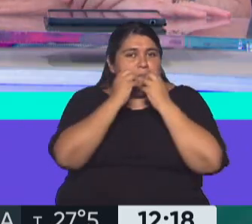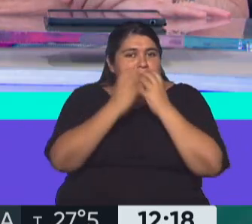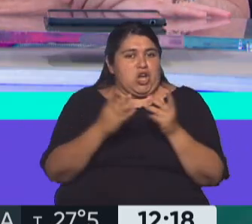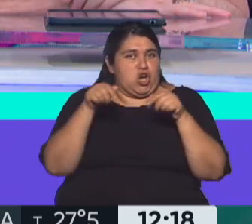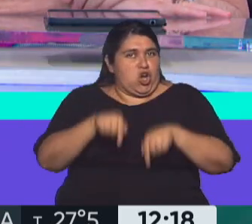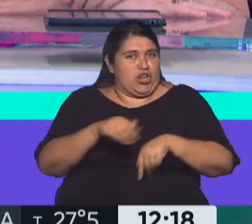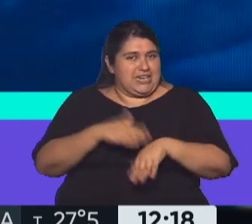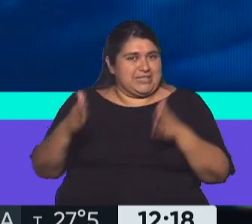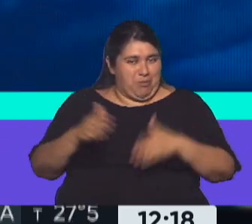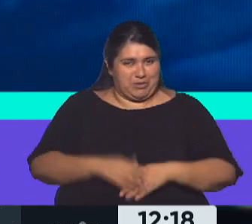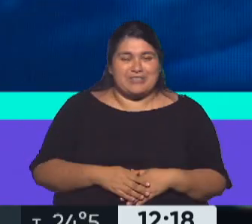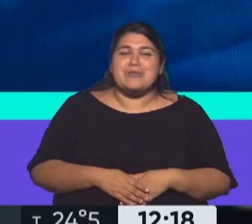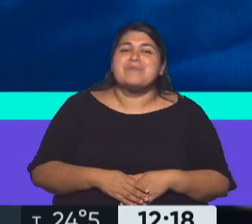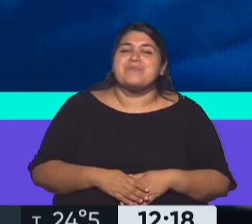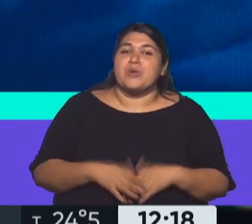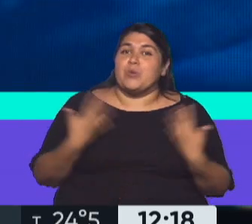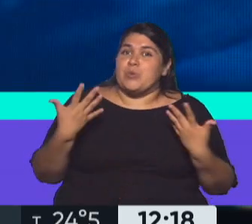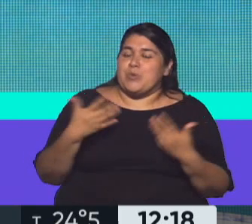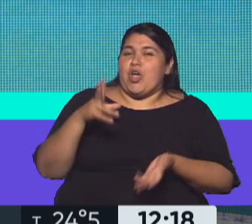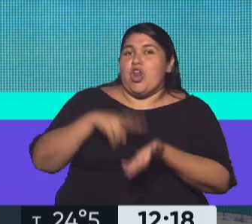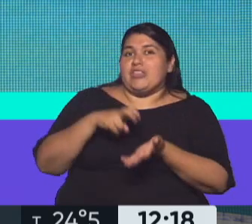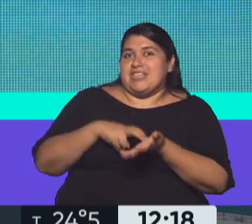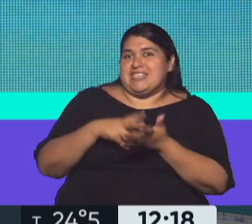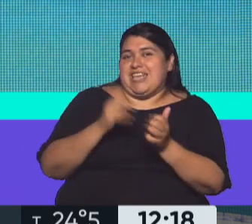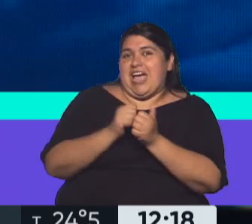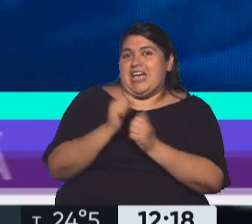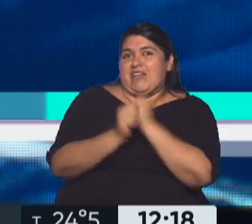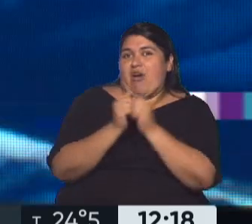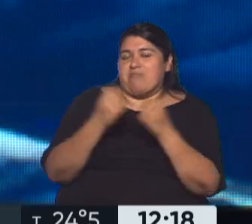existente en este momento. Una buena noticia para la industria de aeronáutica. Así es. Gracias, Nora. A vos.